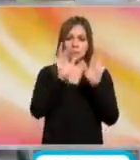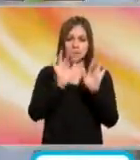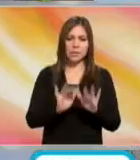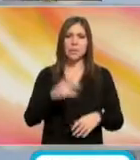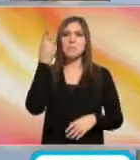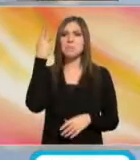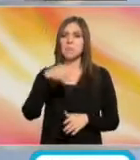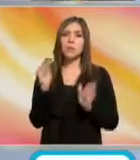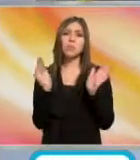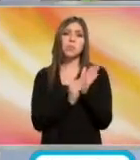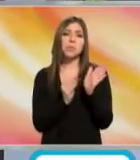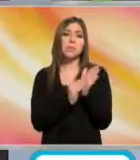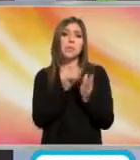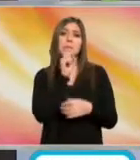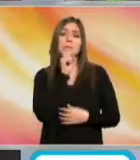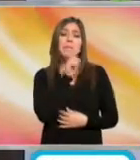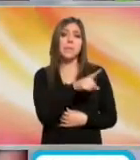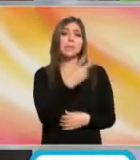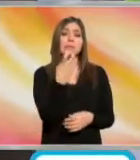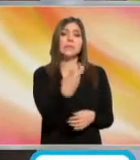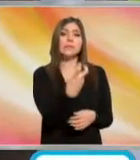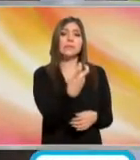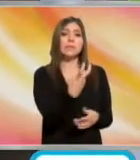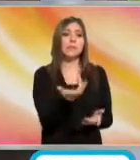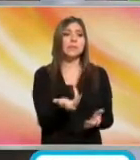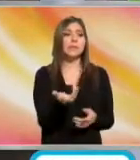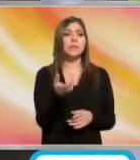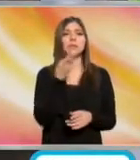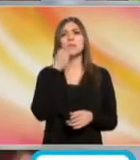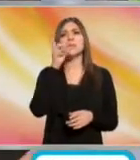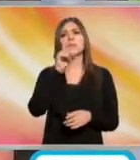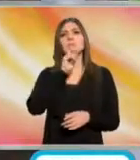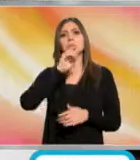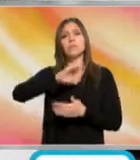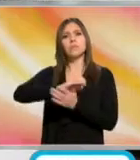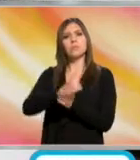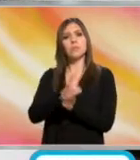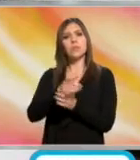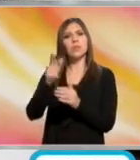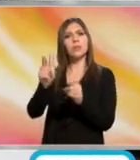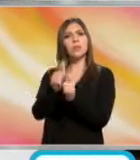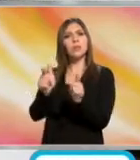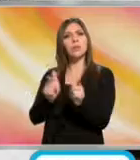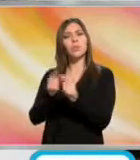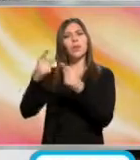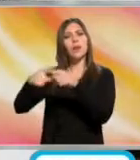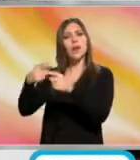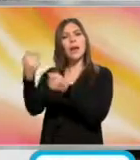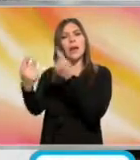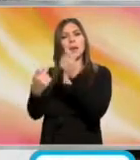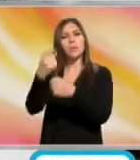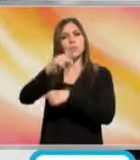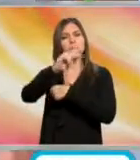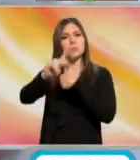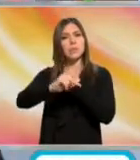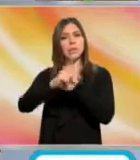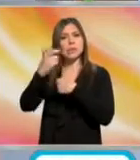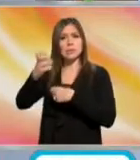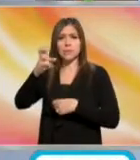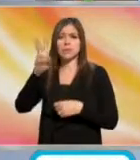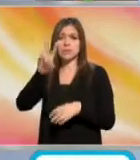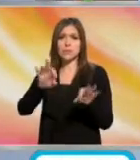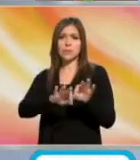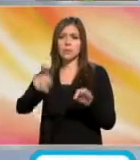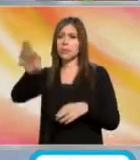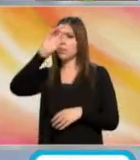mantiene este ingrediente de ser discriminatorio contra un grupo en particular. Eso es muy, muy importante y está prohibido en la